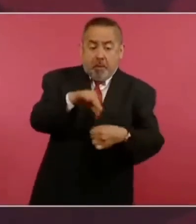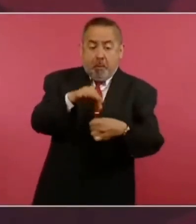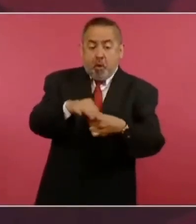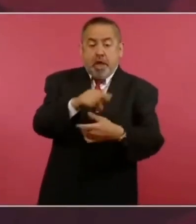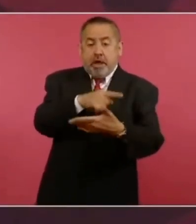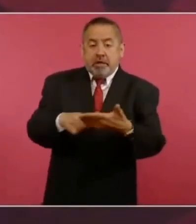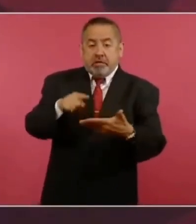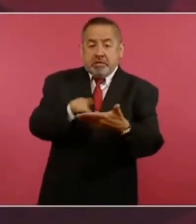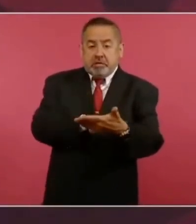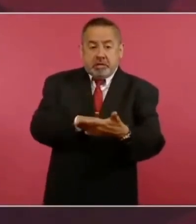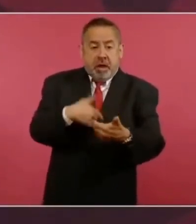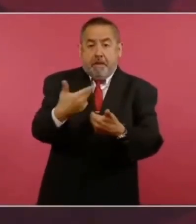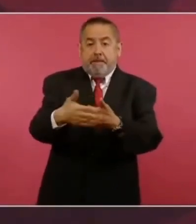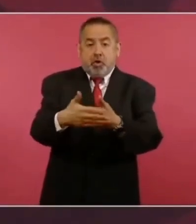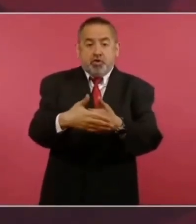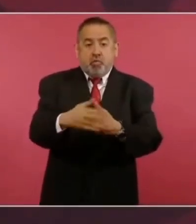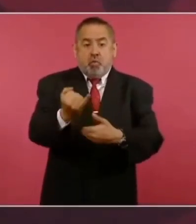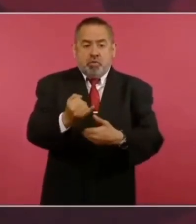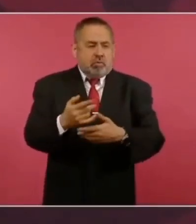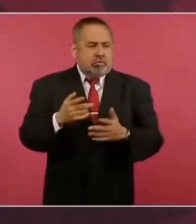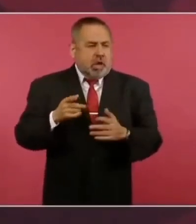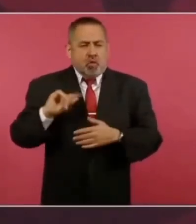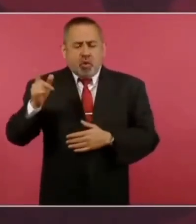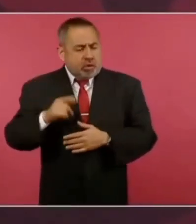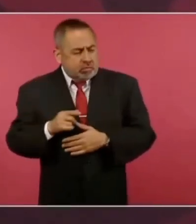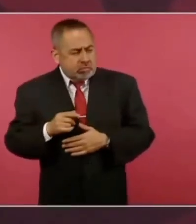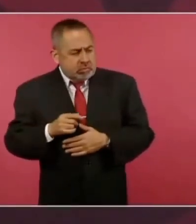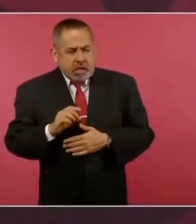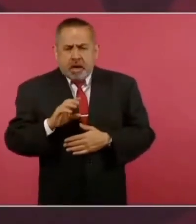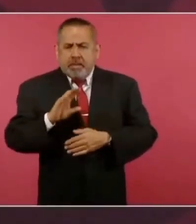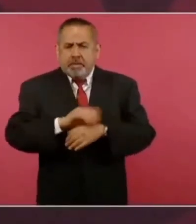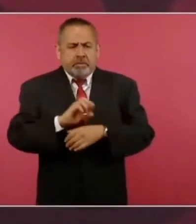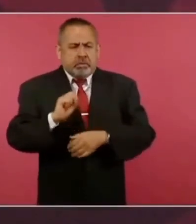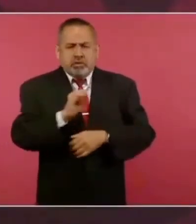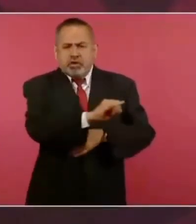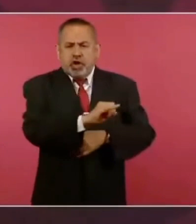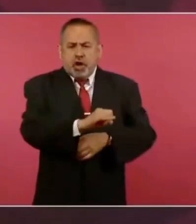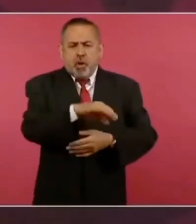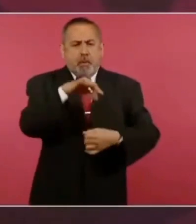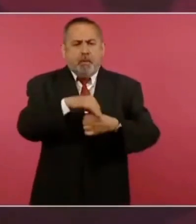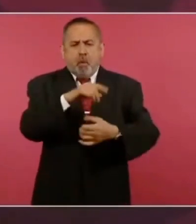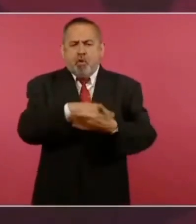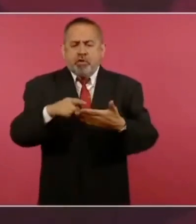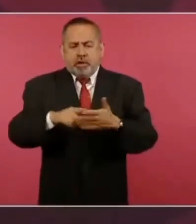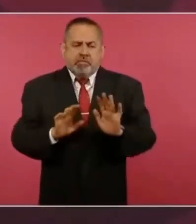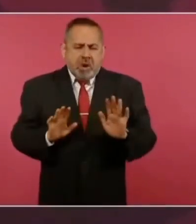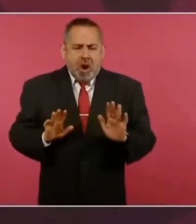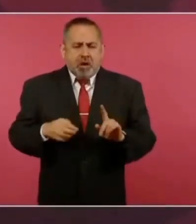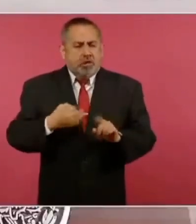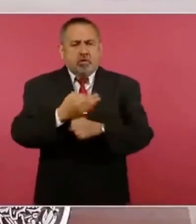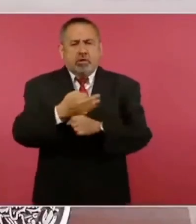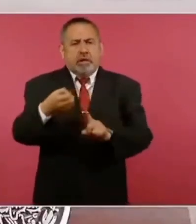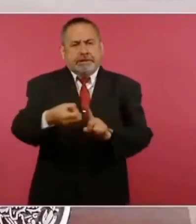por las autoridades correspondientes y se está organizando